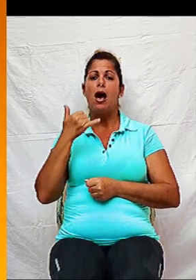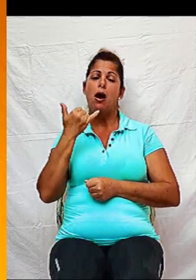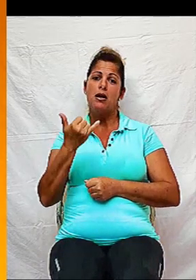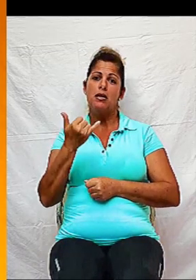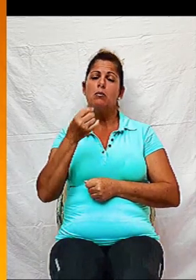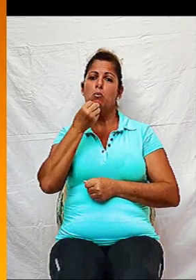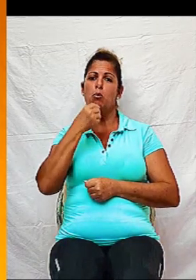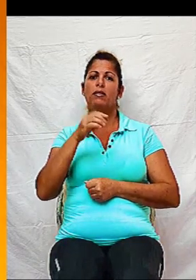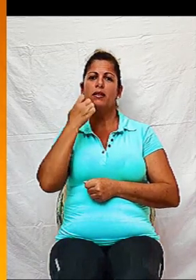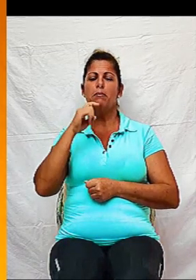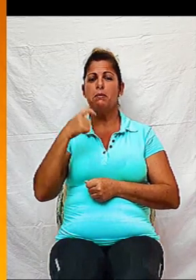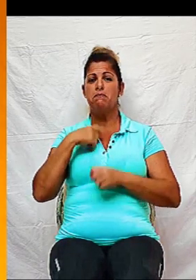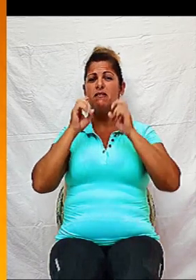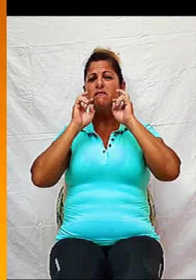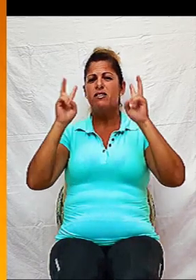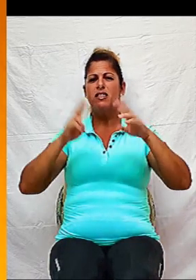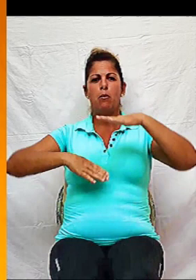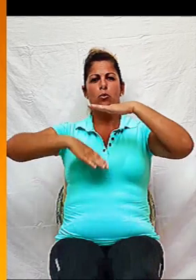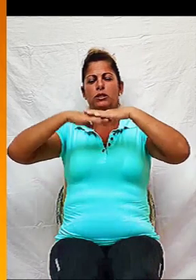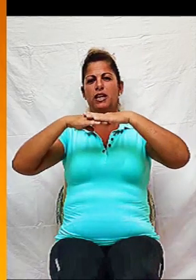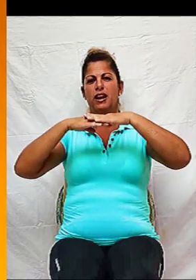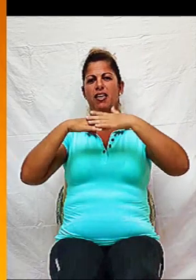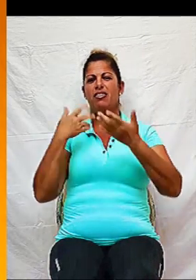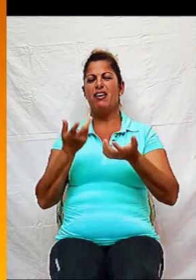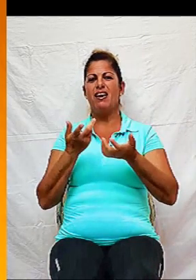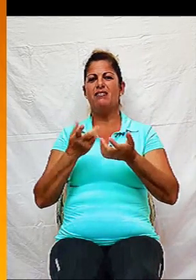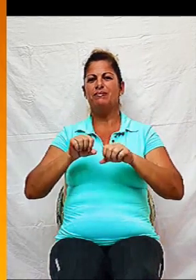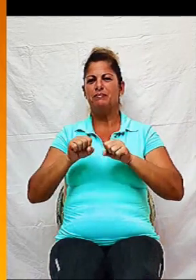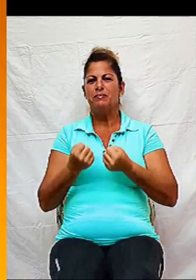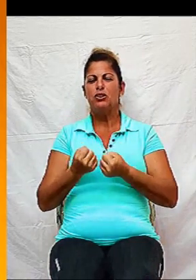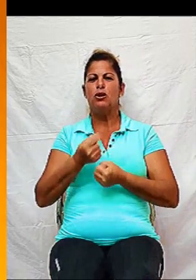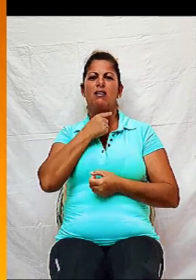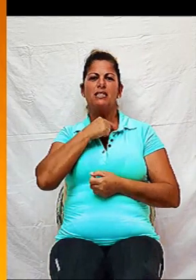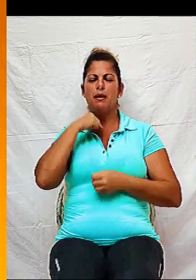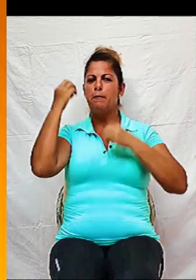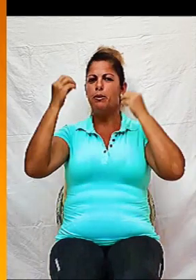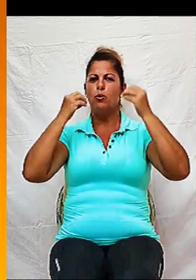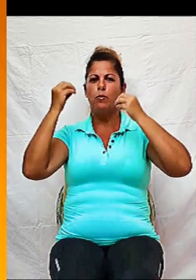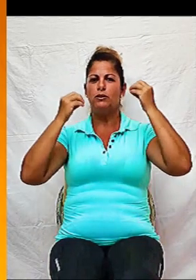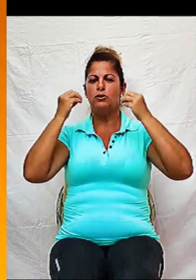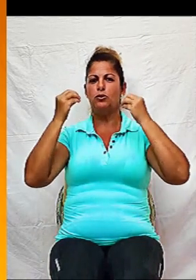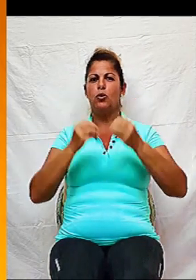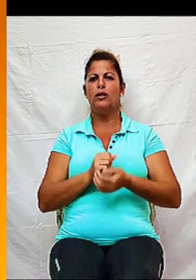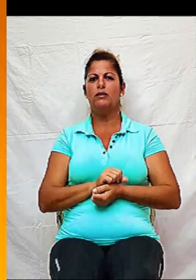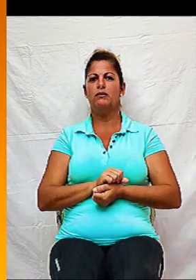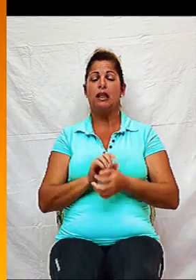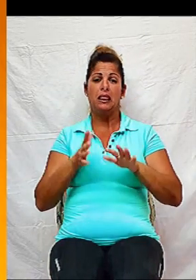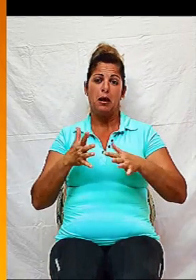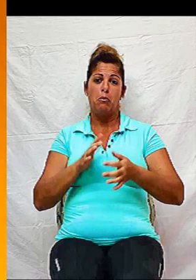¿O porque nuestras vidas están llenas de presiones, tensión, ansiedad,